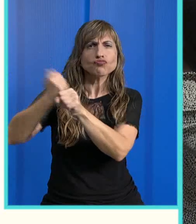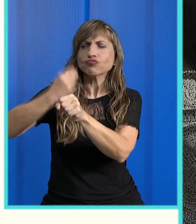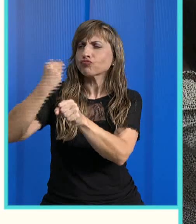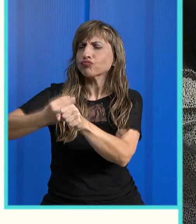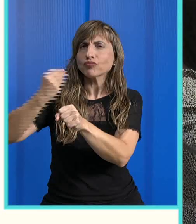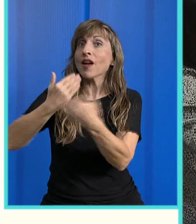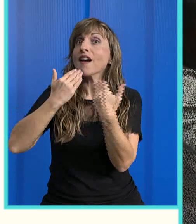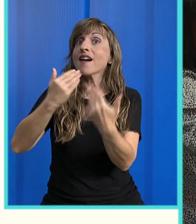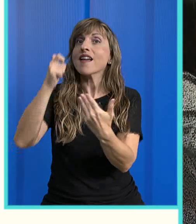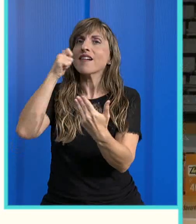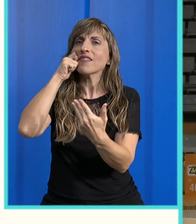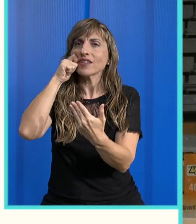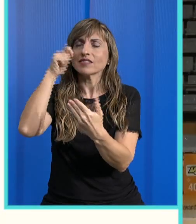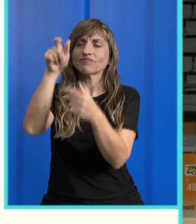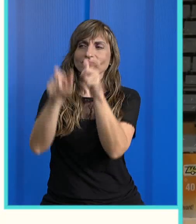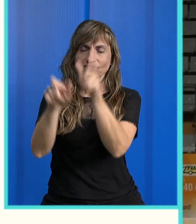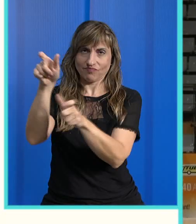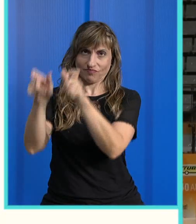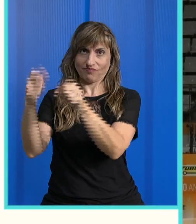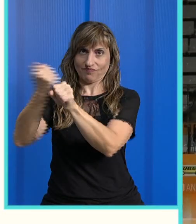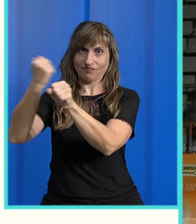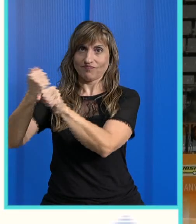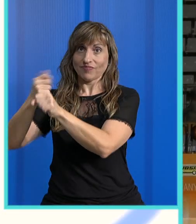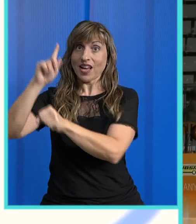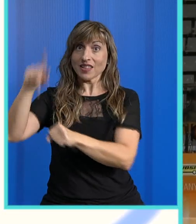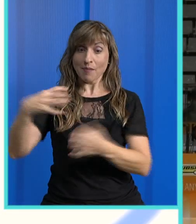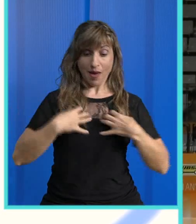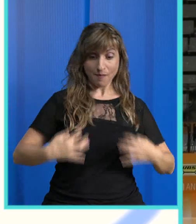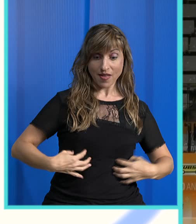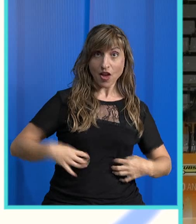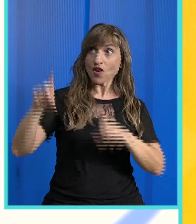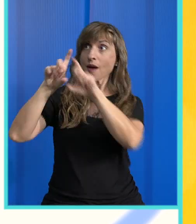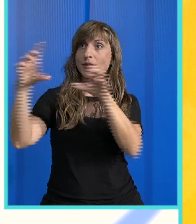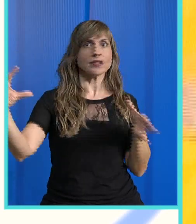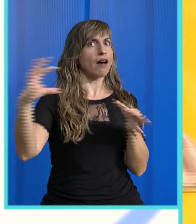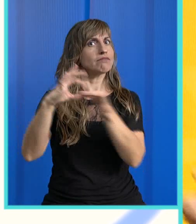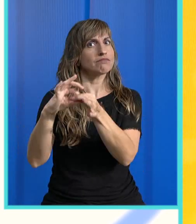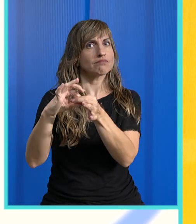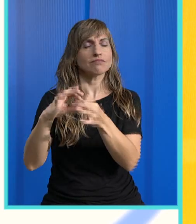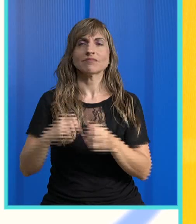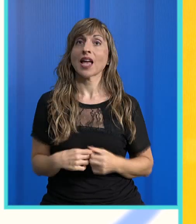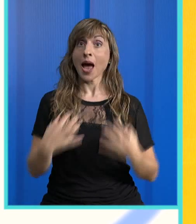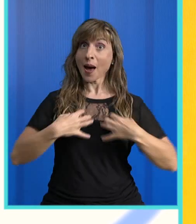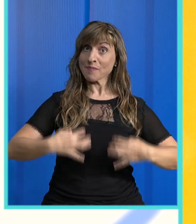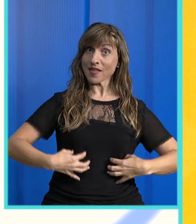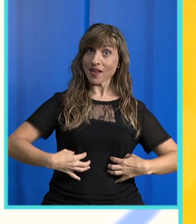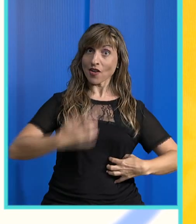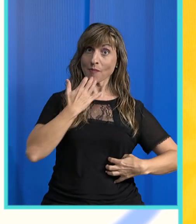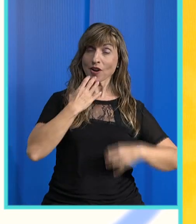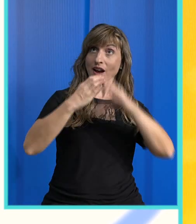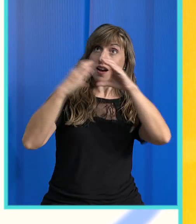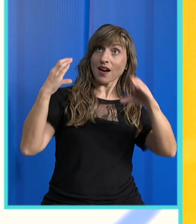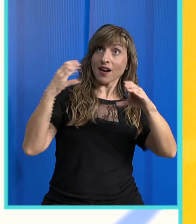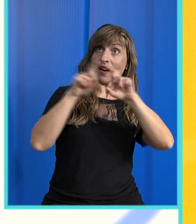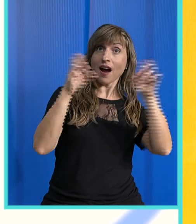de l'empresa. També va posar en valor la vinculació entre l'empresa i la ciutat de Badalona. No se entiende Badalona sin Tuxal y